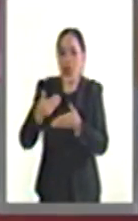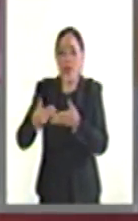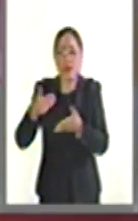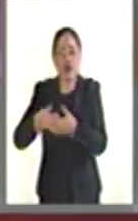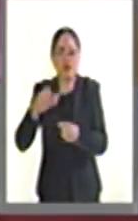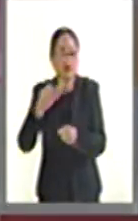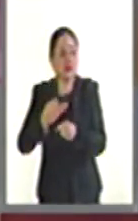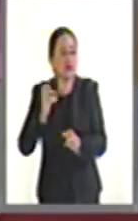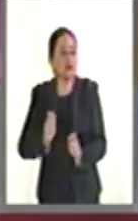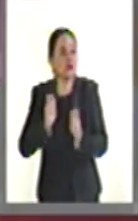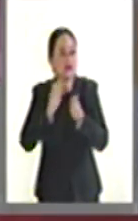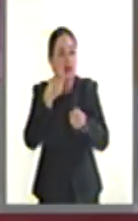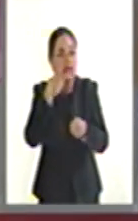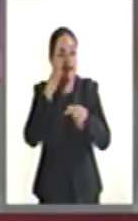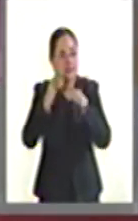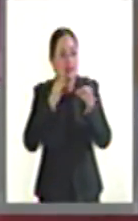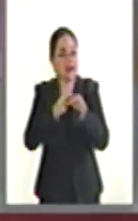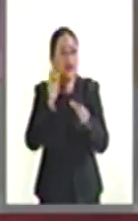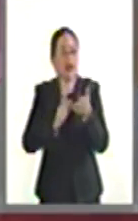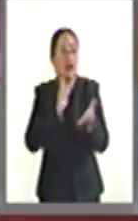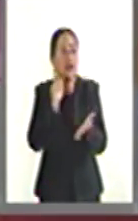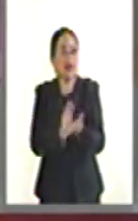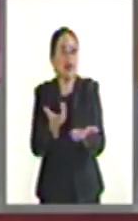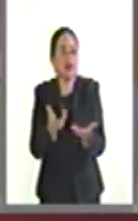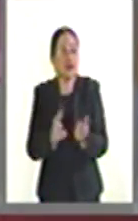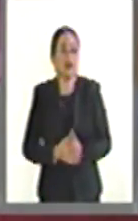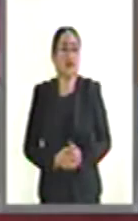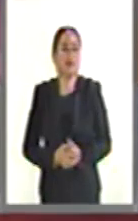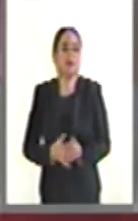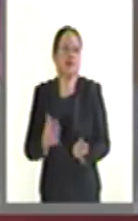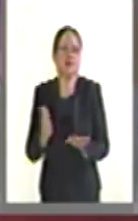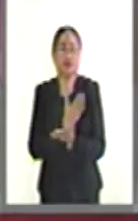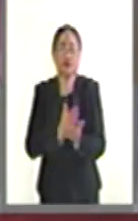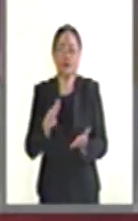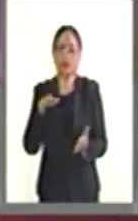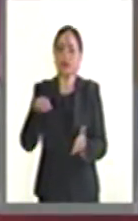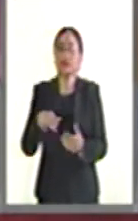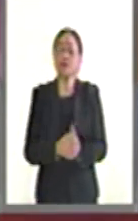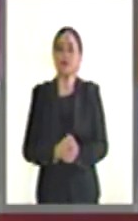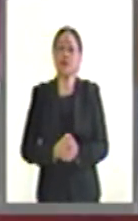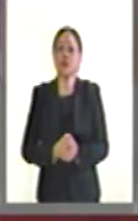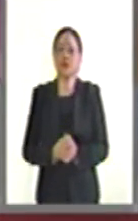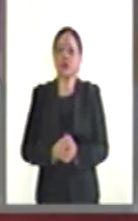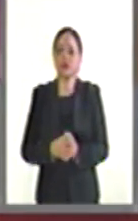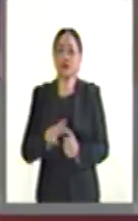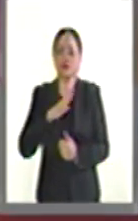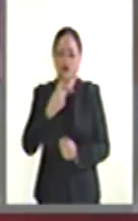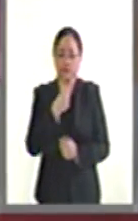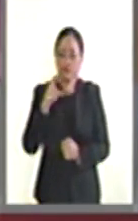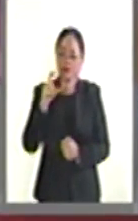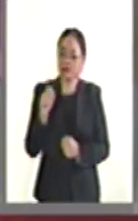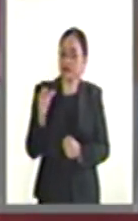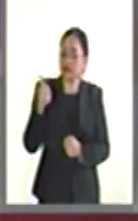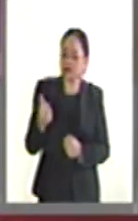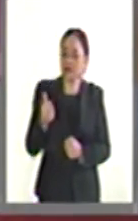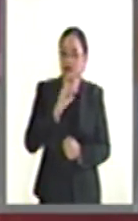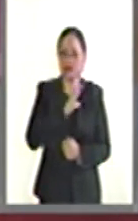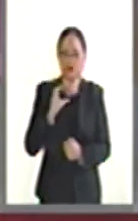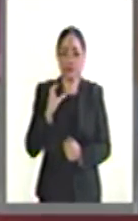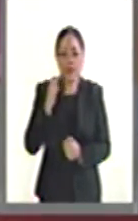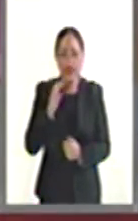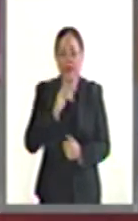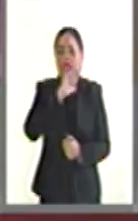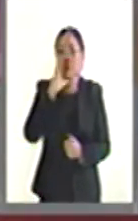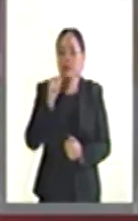está cumpliendo con la ley. Por otra parte, de 126 aspirantes a